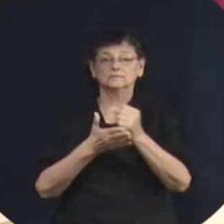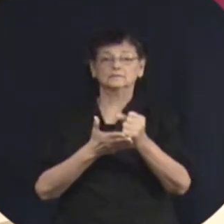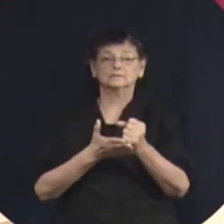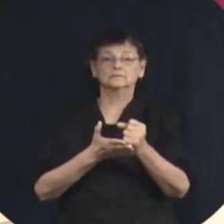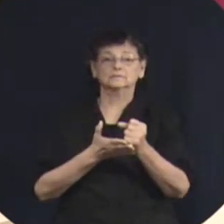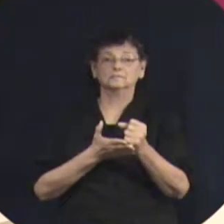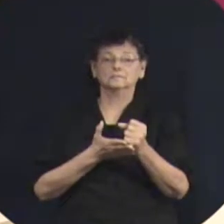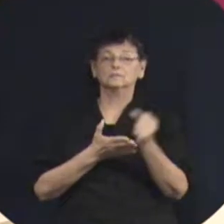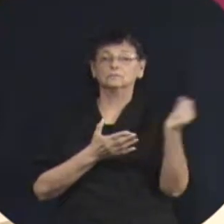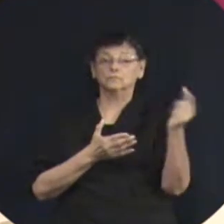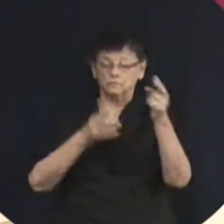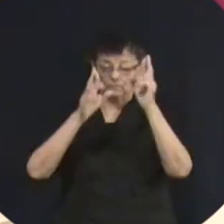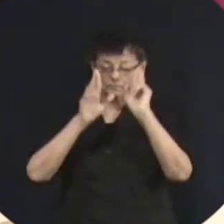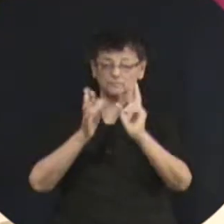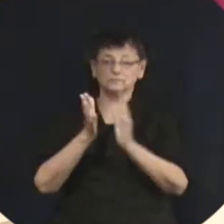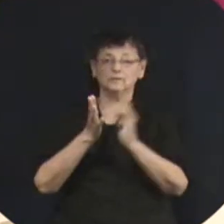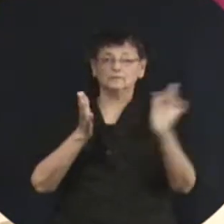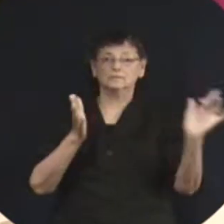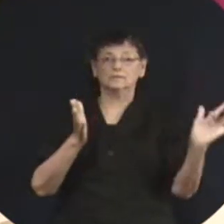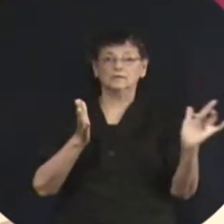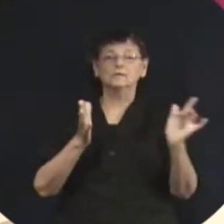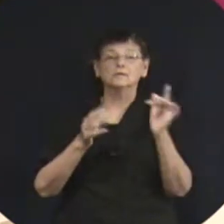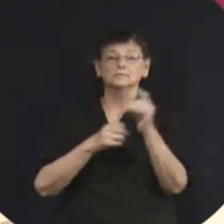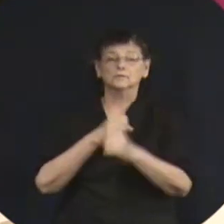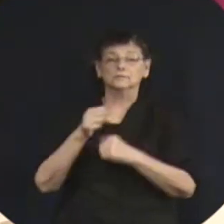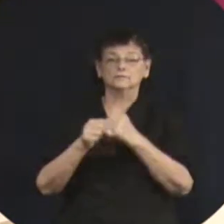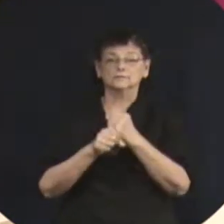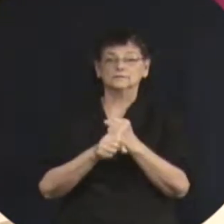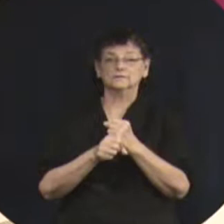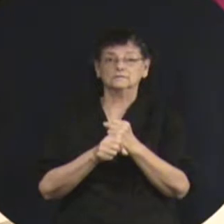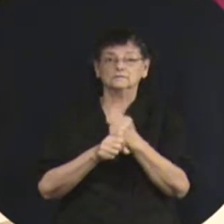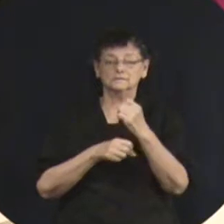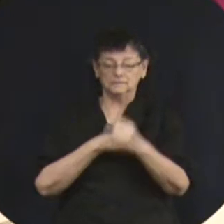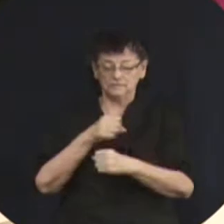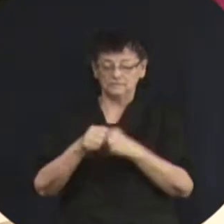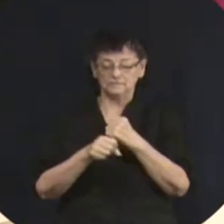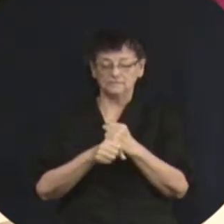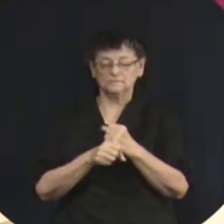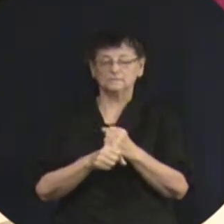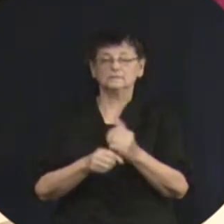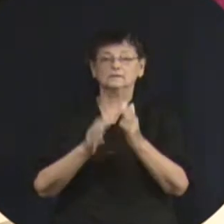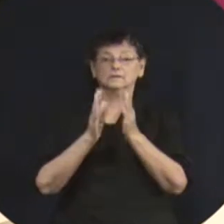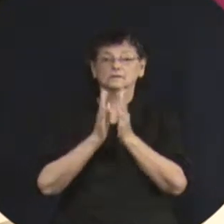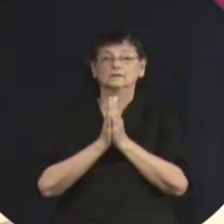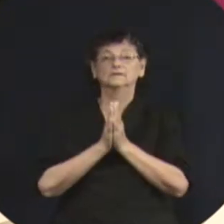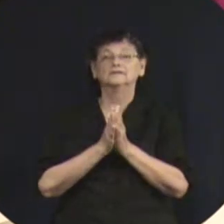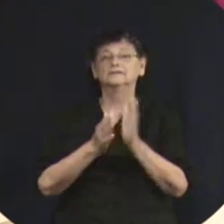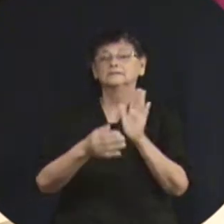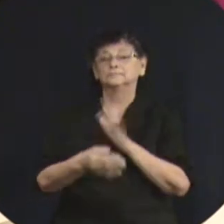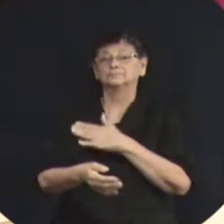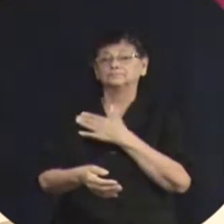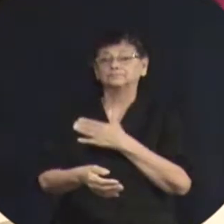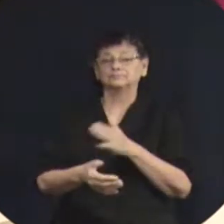Santo, todo honor, toda gloria, por los siglos de los siglos.